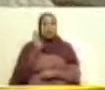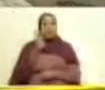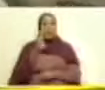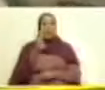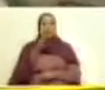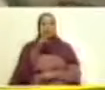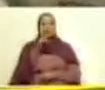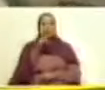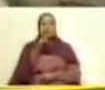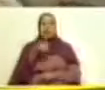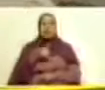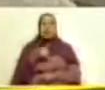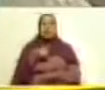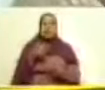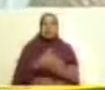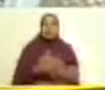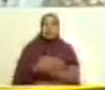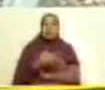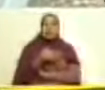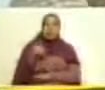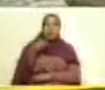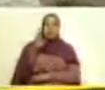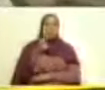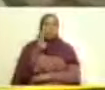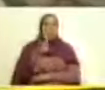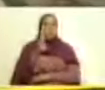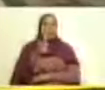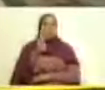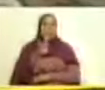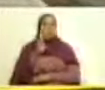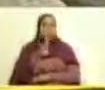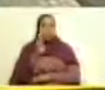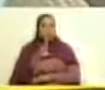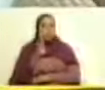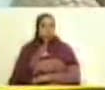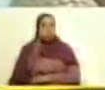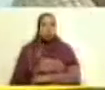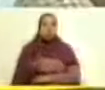Nuestra basura, nuestra querida y amada basura.